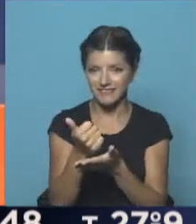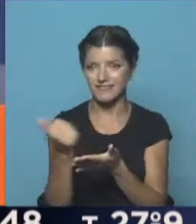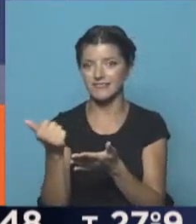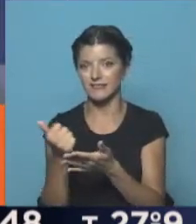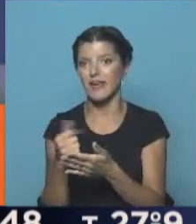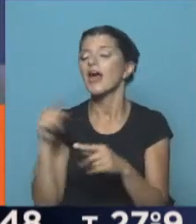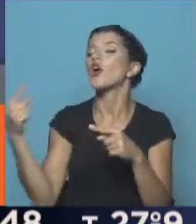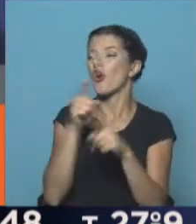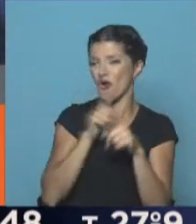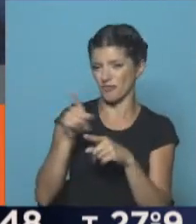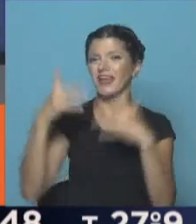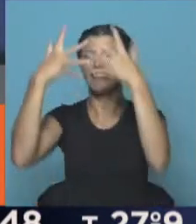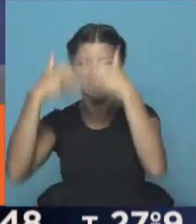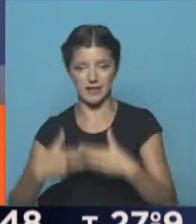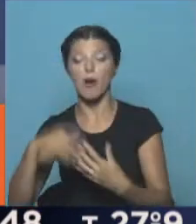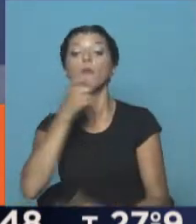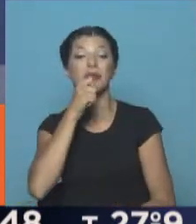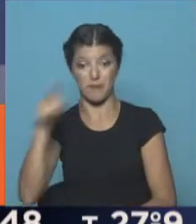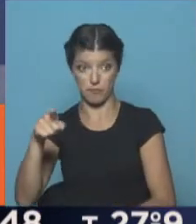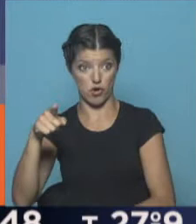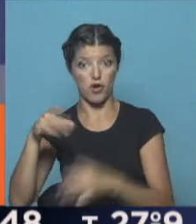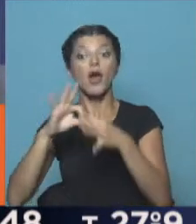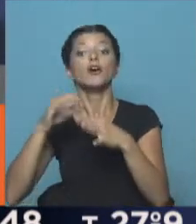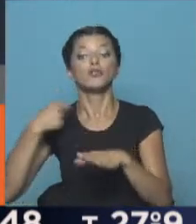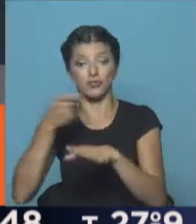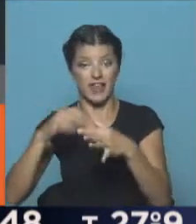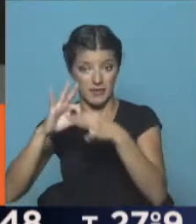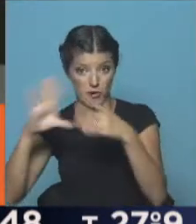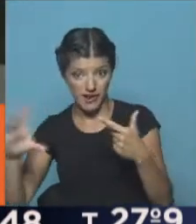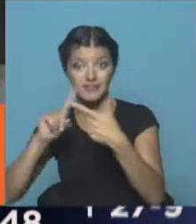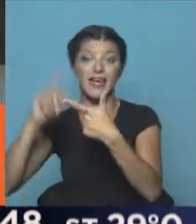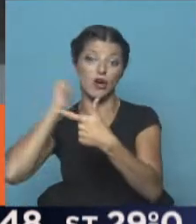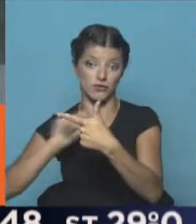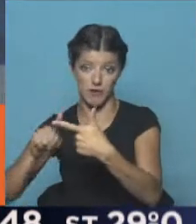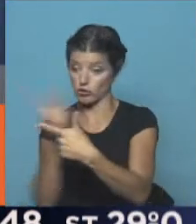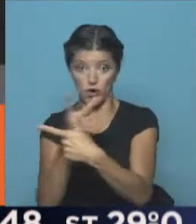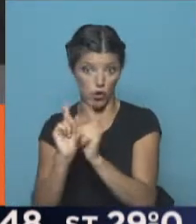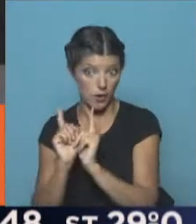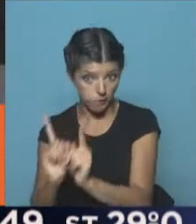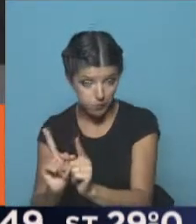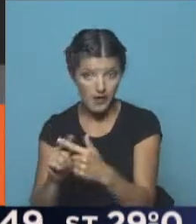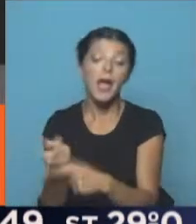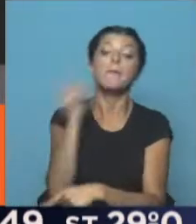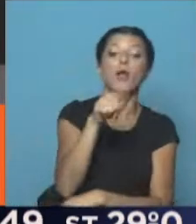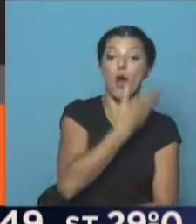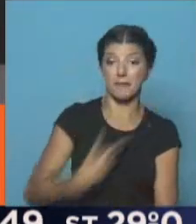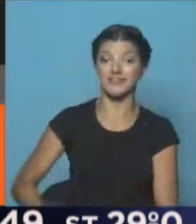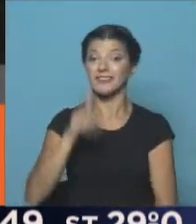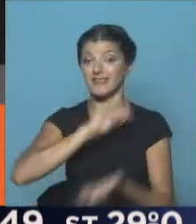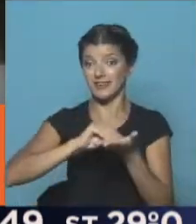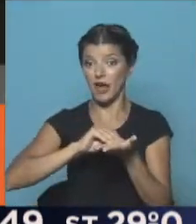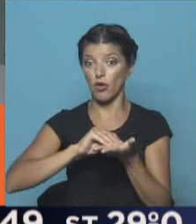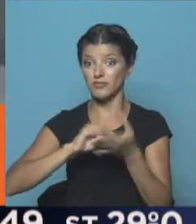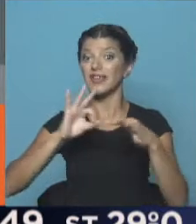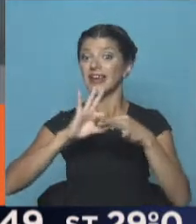antisistemas ahí está socialdemocracia por un lado conservadores por el otro hay tener los tradicionales y tenés un presidente del senado que es liberal que también es